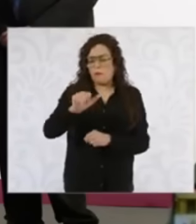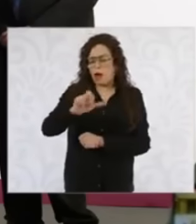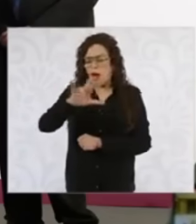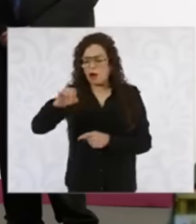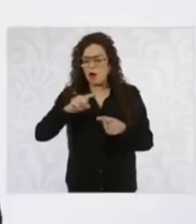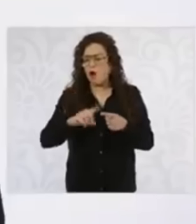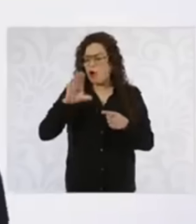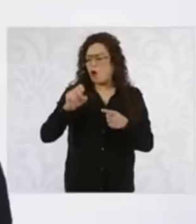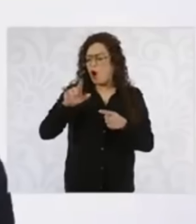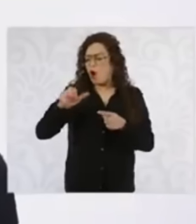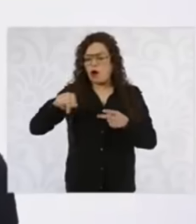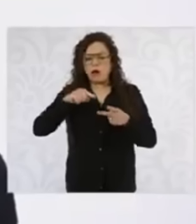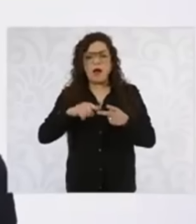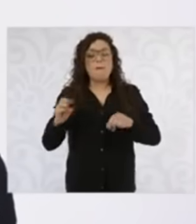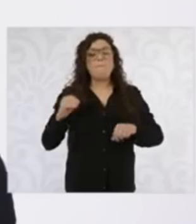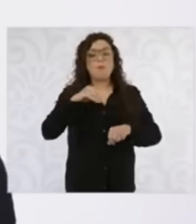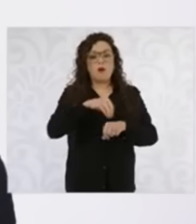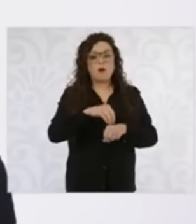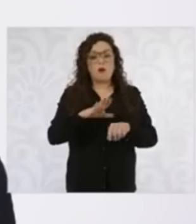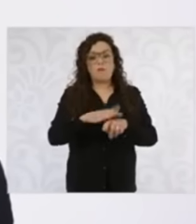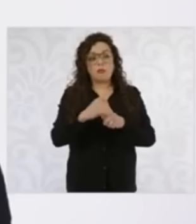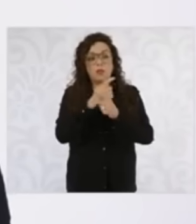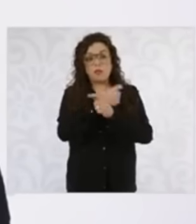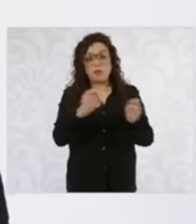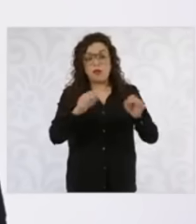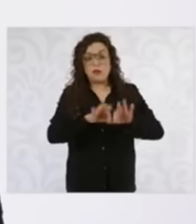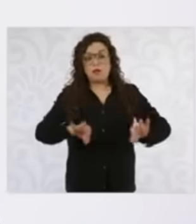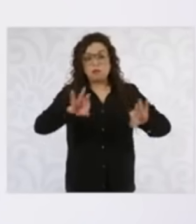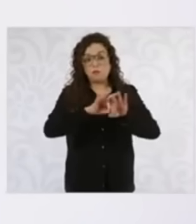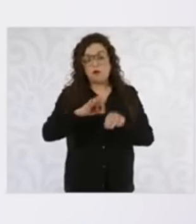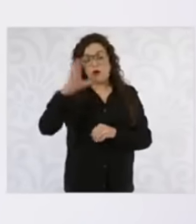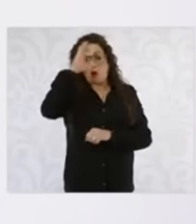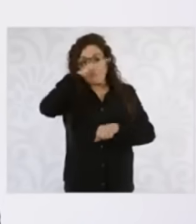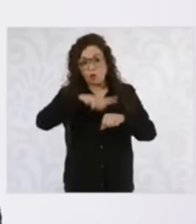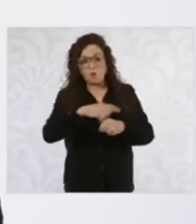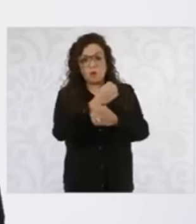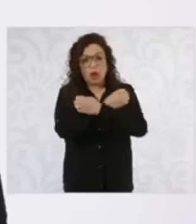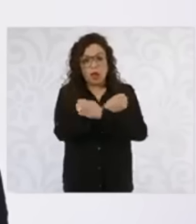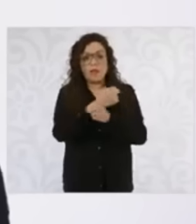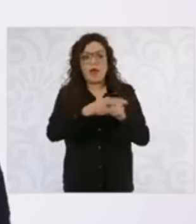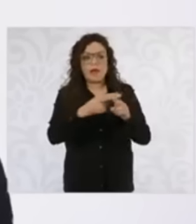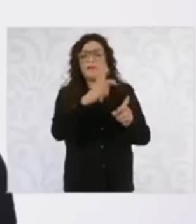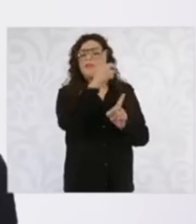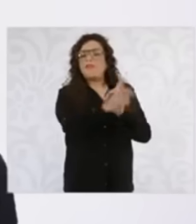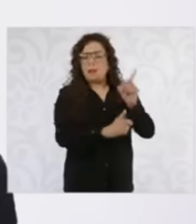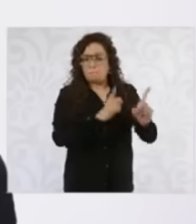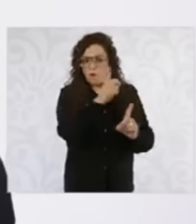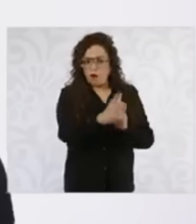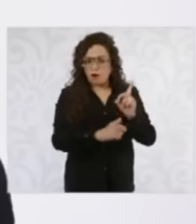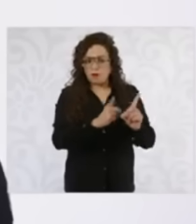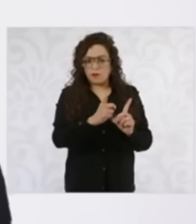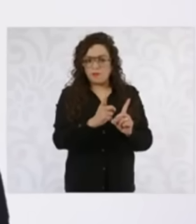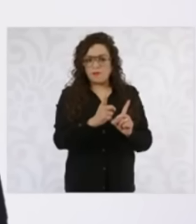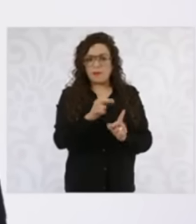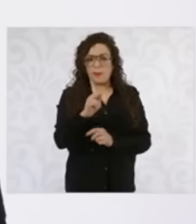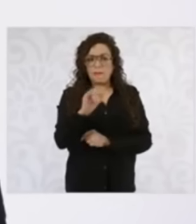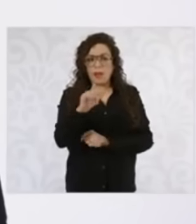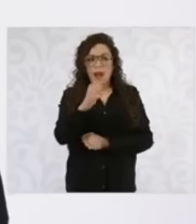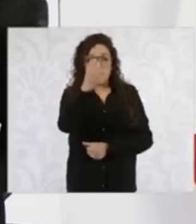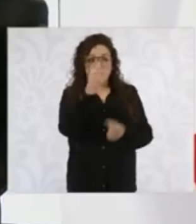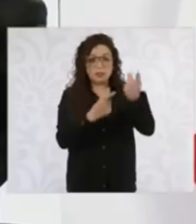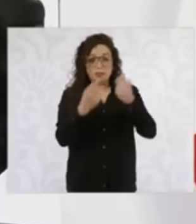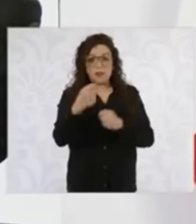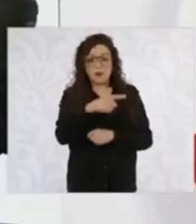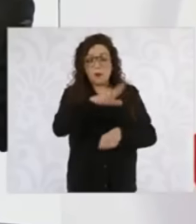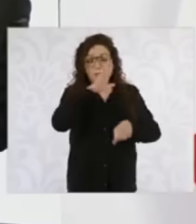Y ahí hicieron una reducción también en lo que tenía que ver con universidades públicas, cosa que se va a corregir porque no